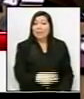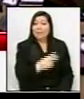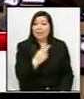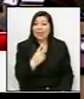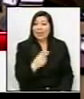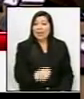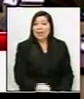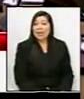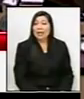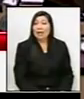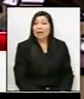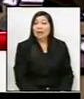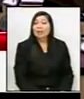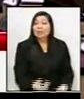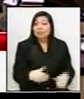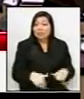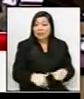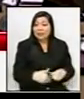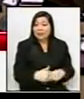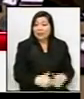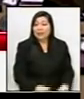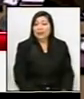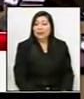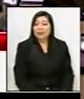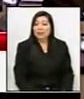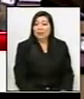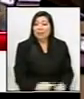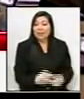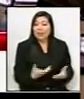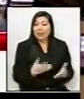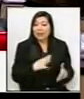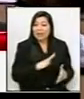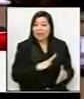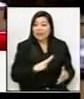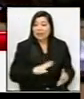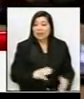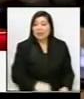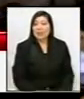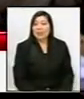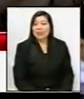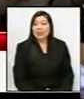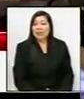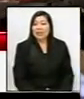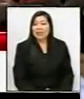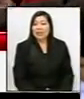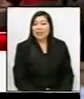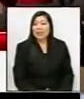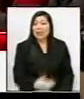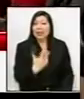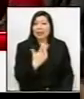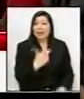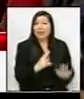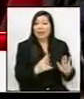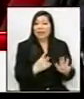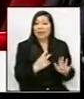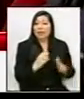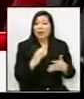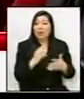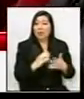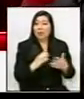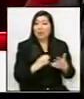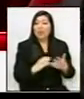quiero reafirmar, existe una convención de Palermo, que es el espíritu del artículo 317 del Código